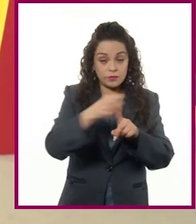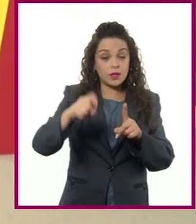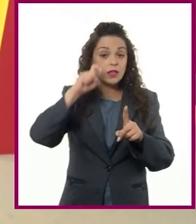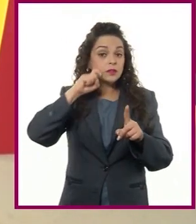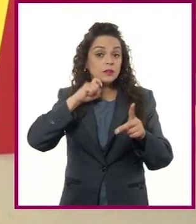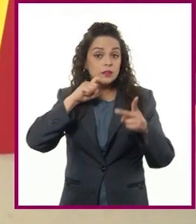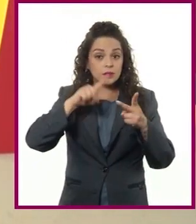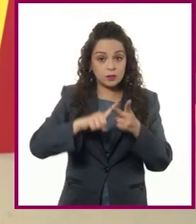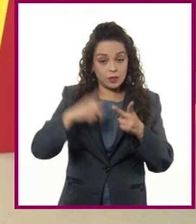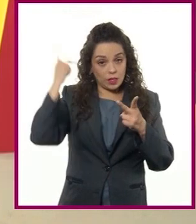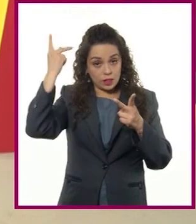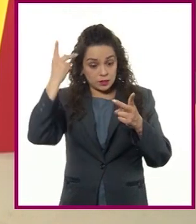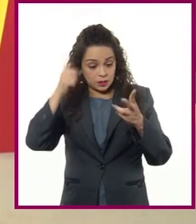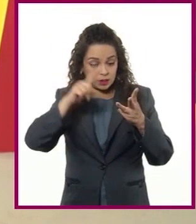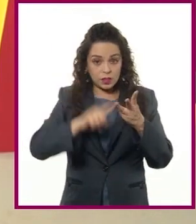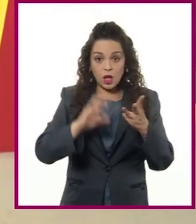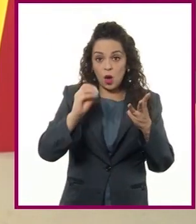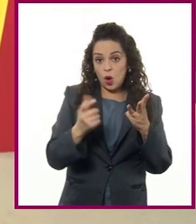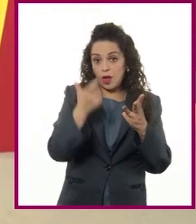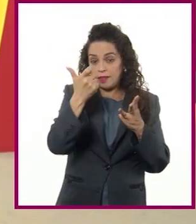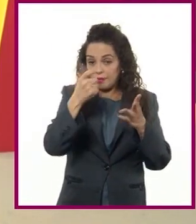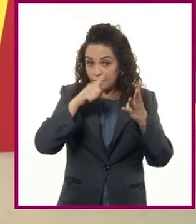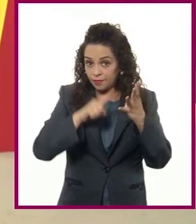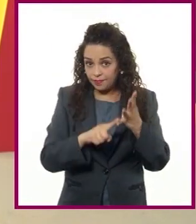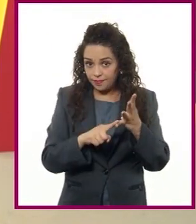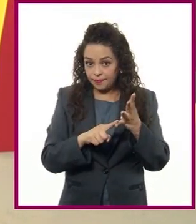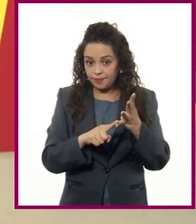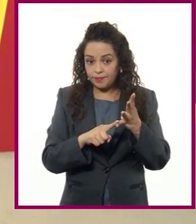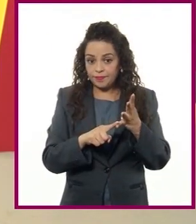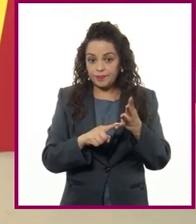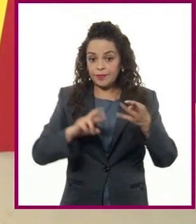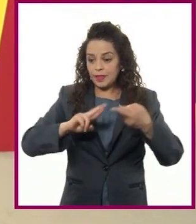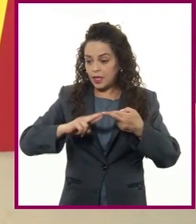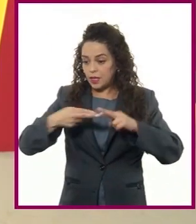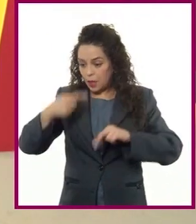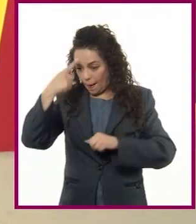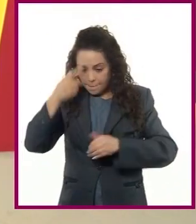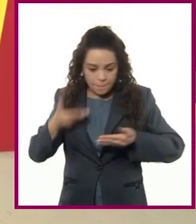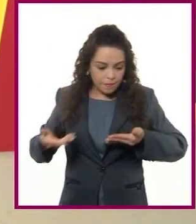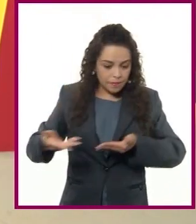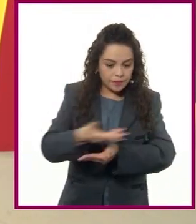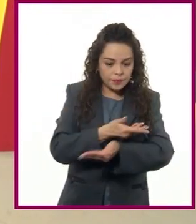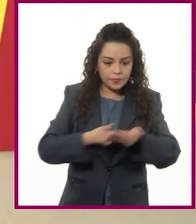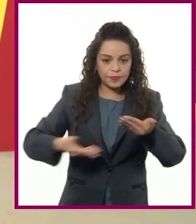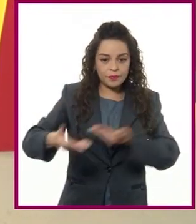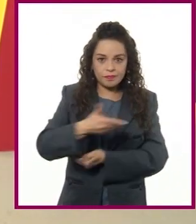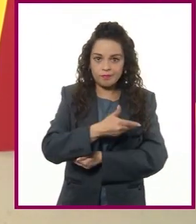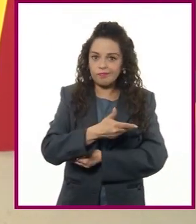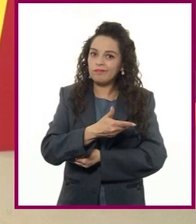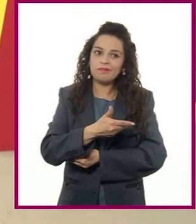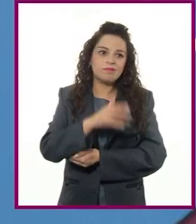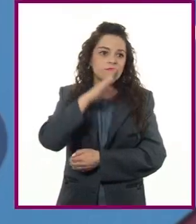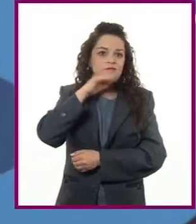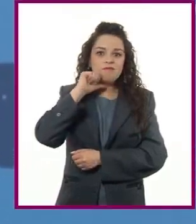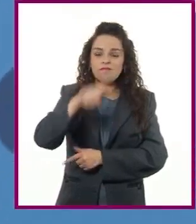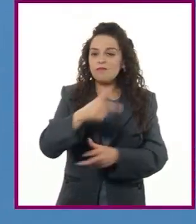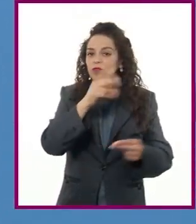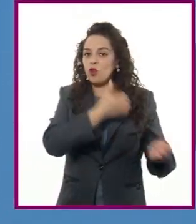o económica. La relación interpersonal y de convivencia se ven deterioradas.